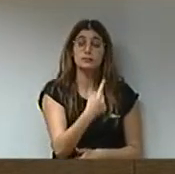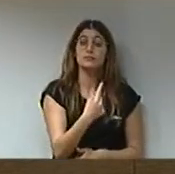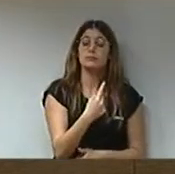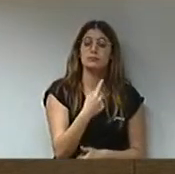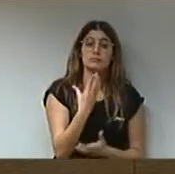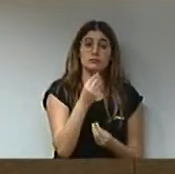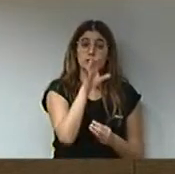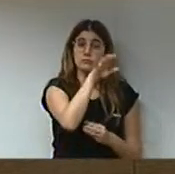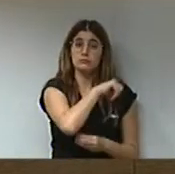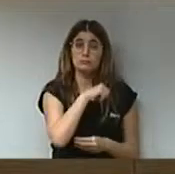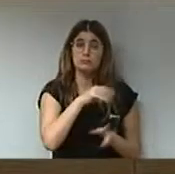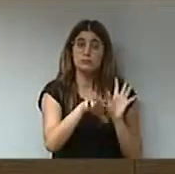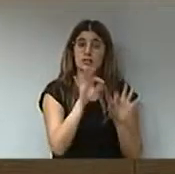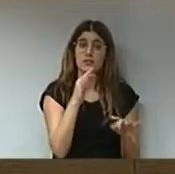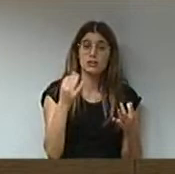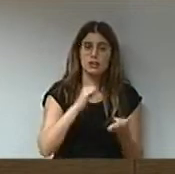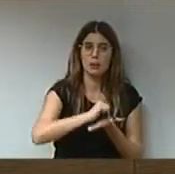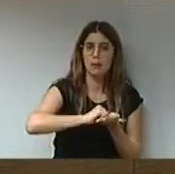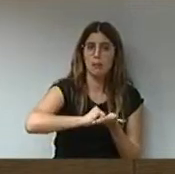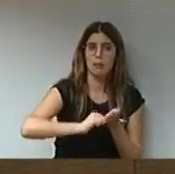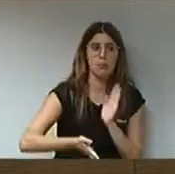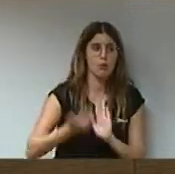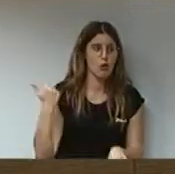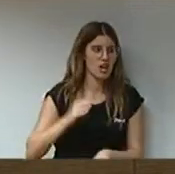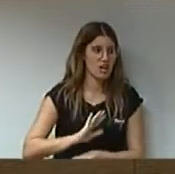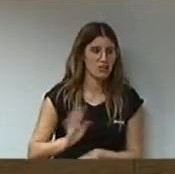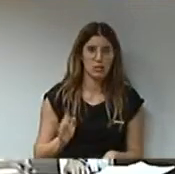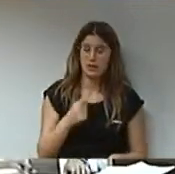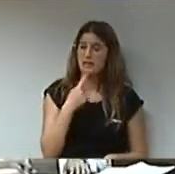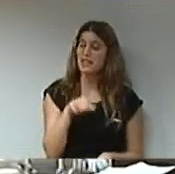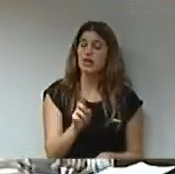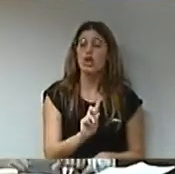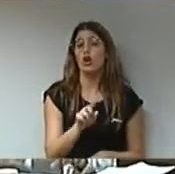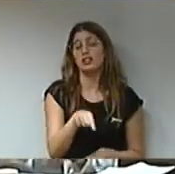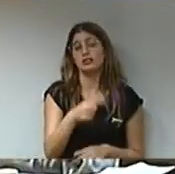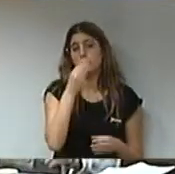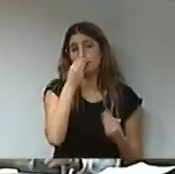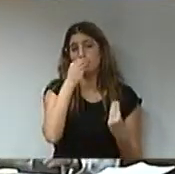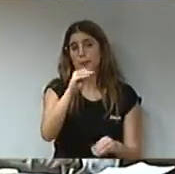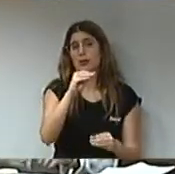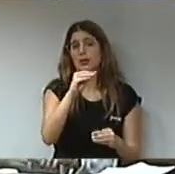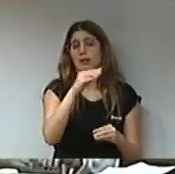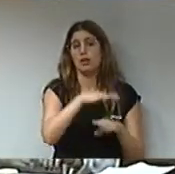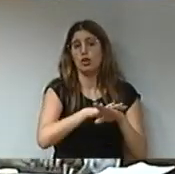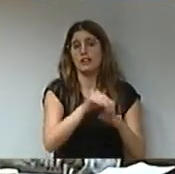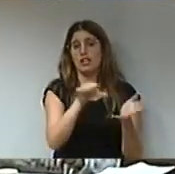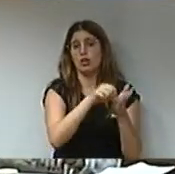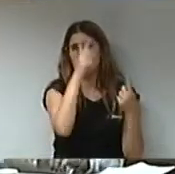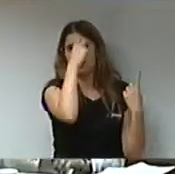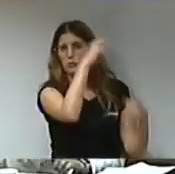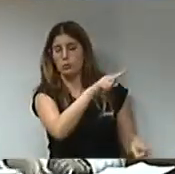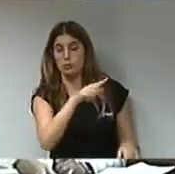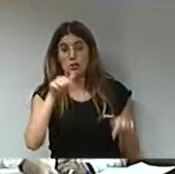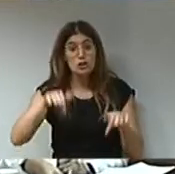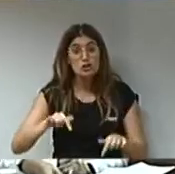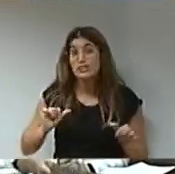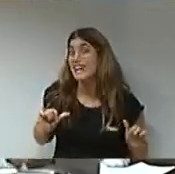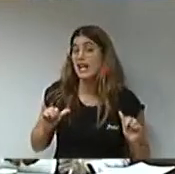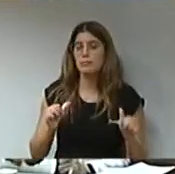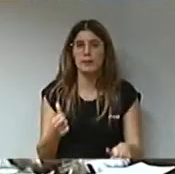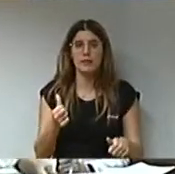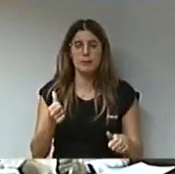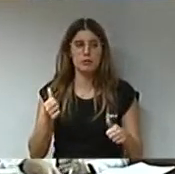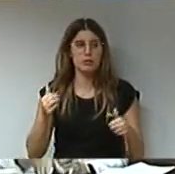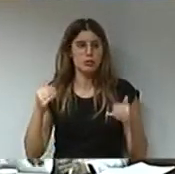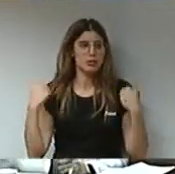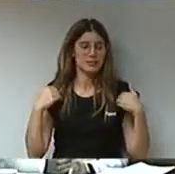comunidades autónomas lo que han decidido es borrarse y decir, no, esto que lo haga el gobierno central. Nosotros, desde el primer momento,